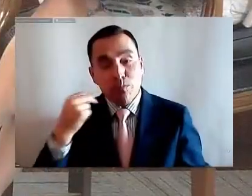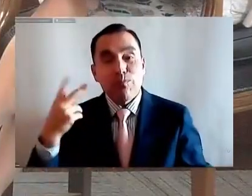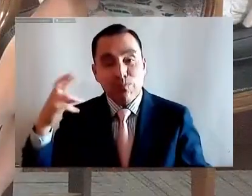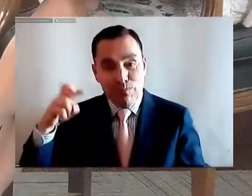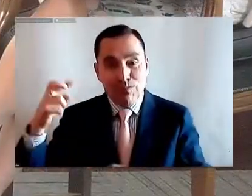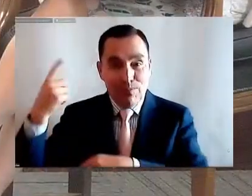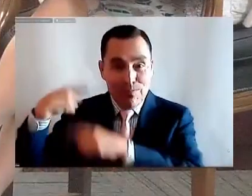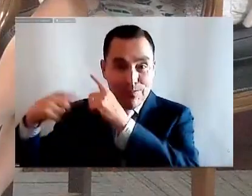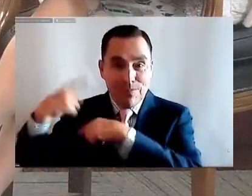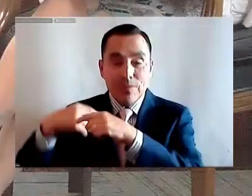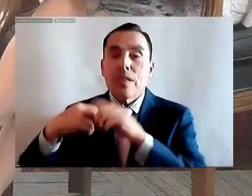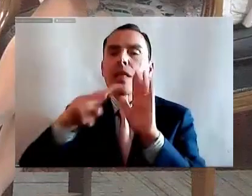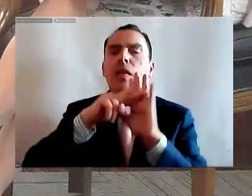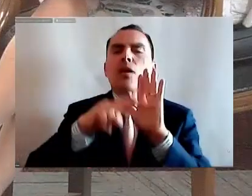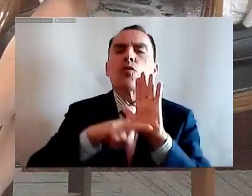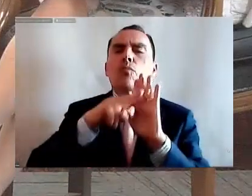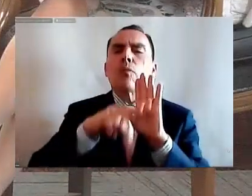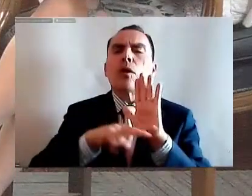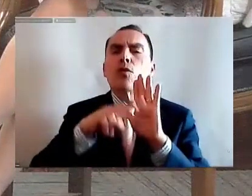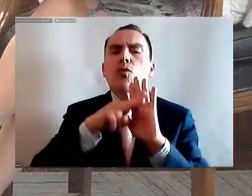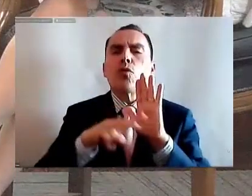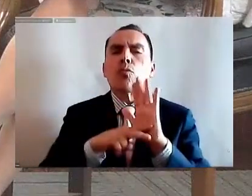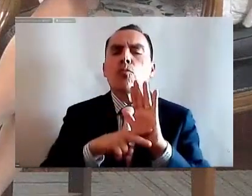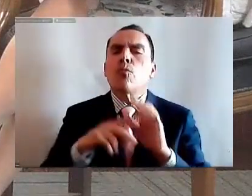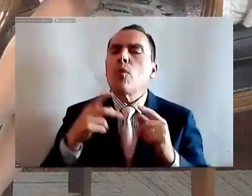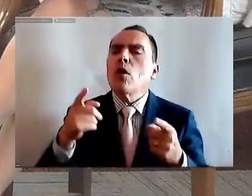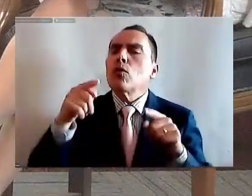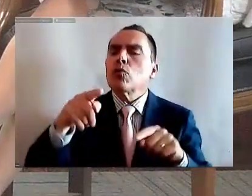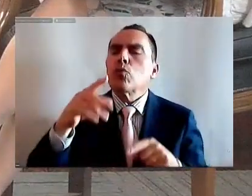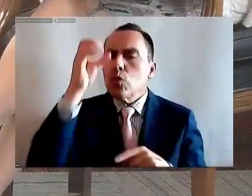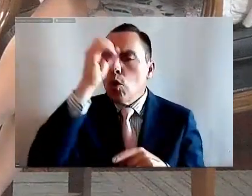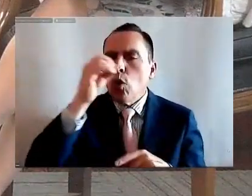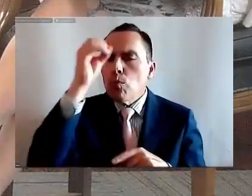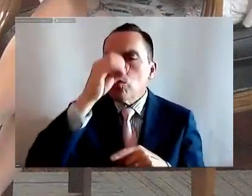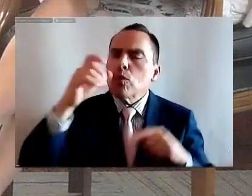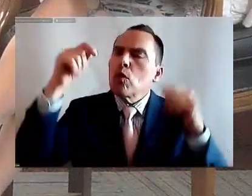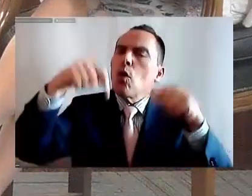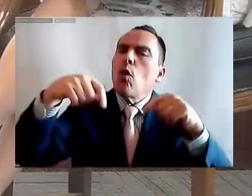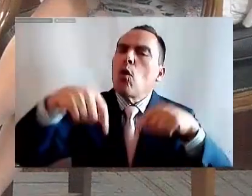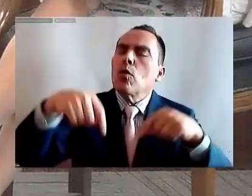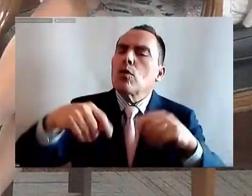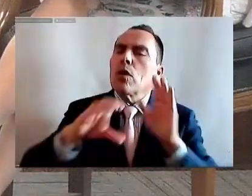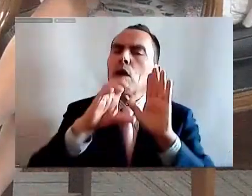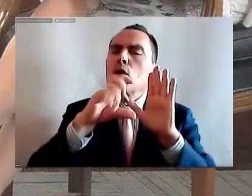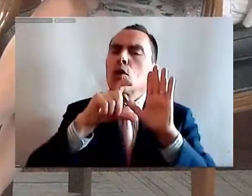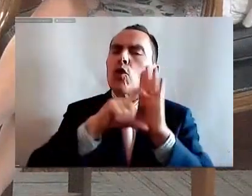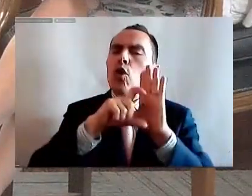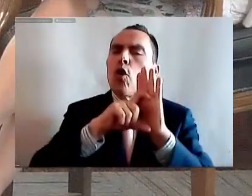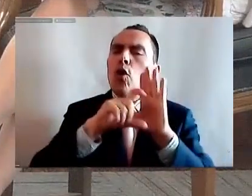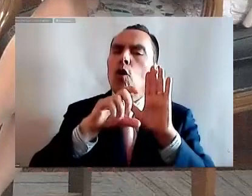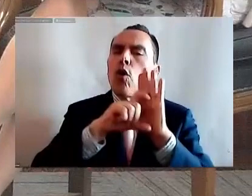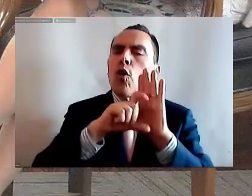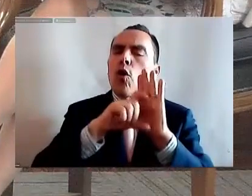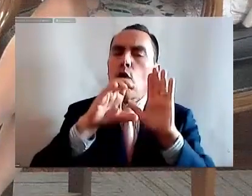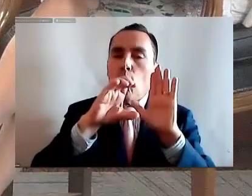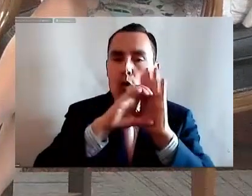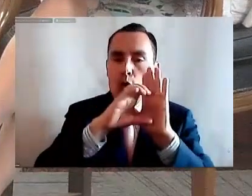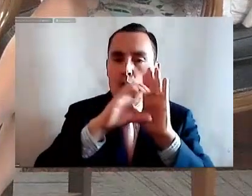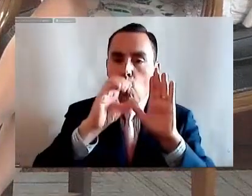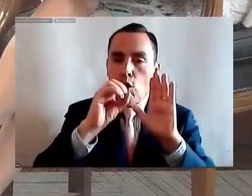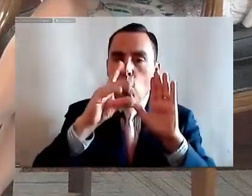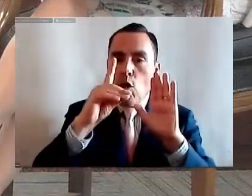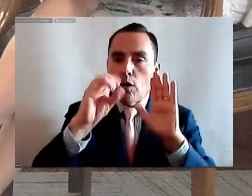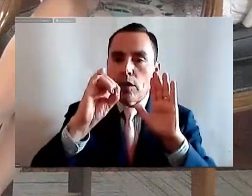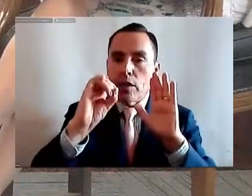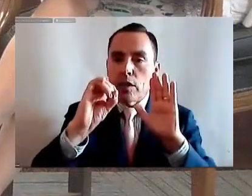normas actuales, ¿tienes alguna opinión en relación al Código Laboral y las normas que se supone que están en